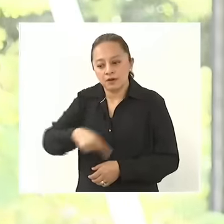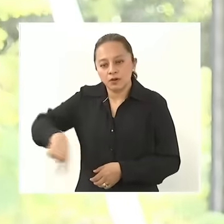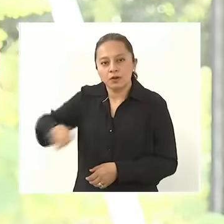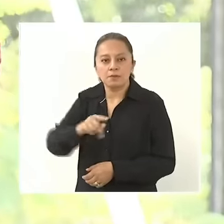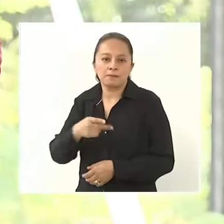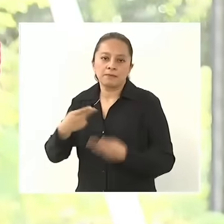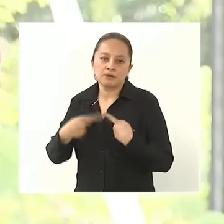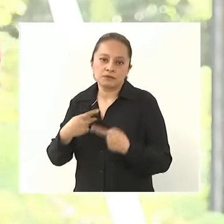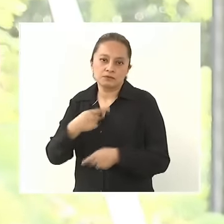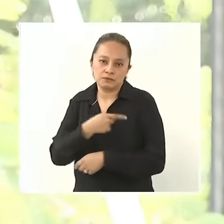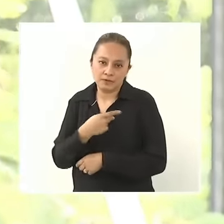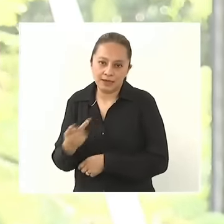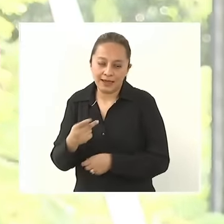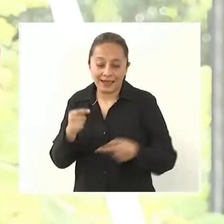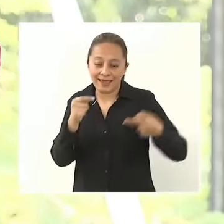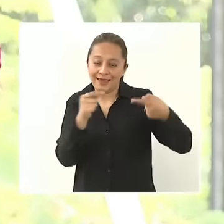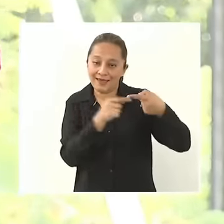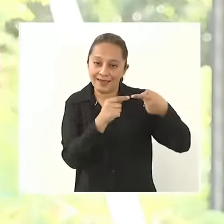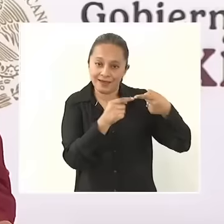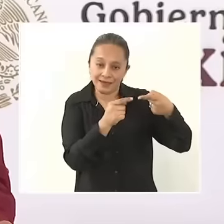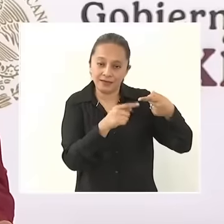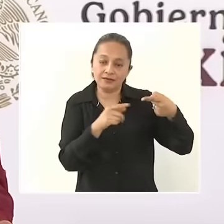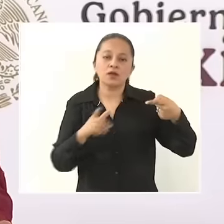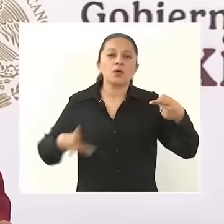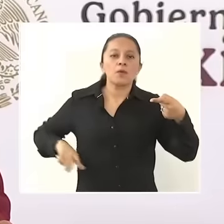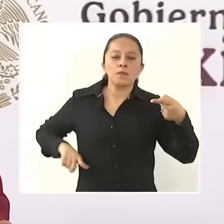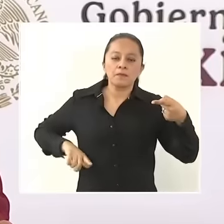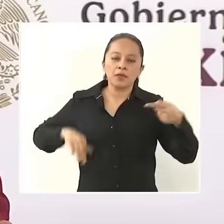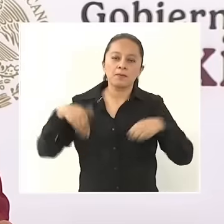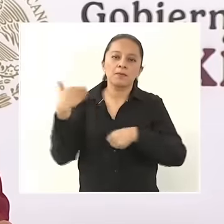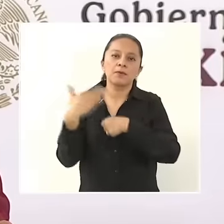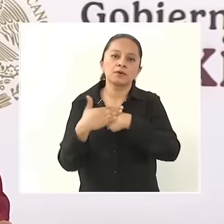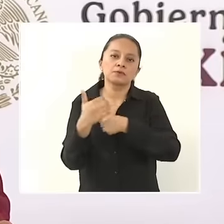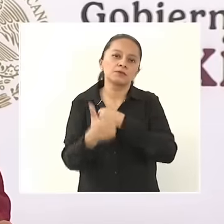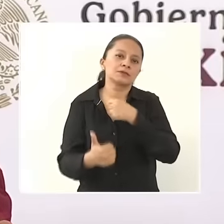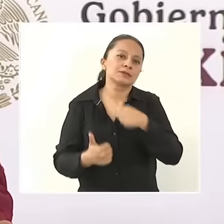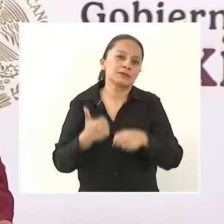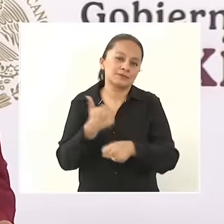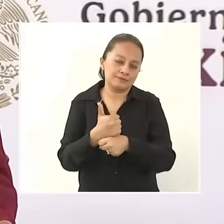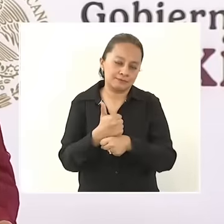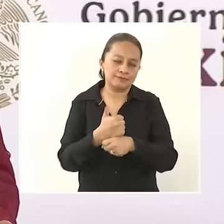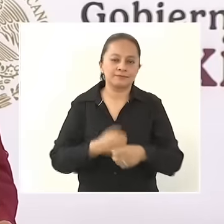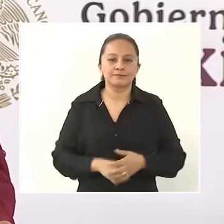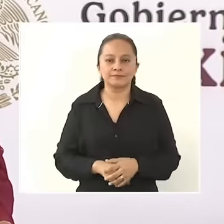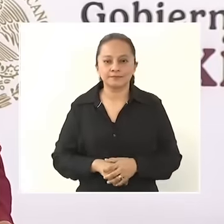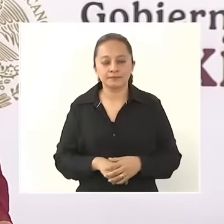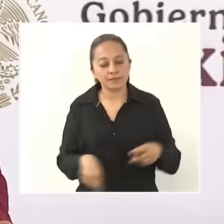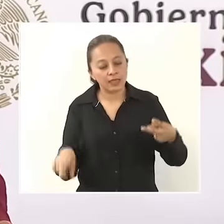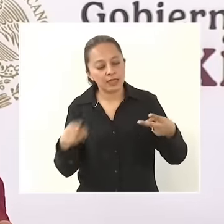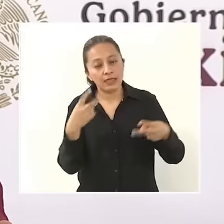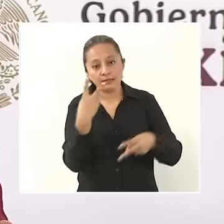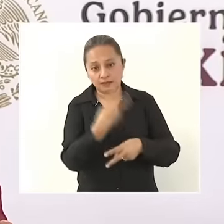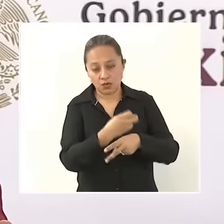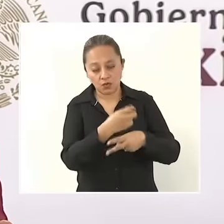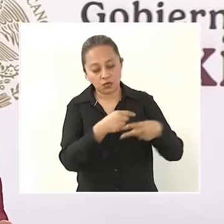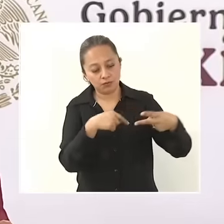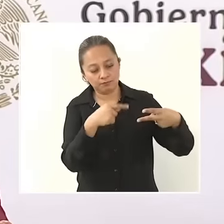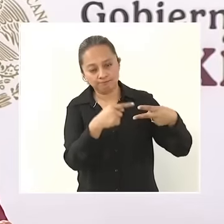a seguir gobernando durante los próximos 6 años. El segundo